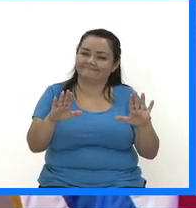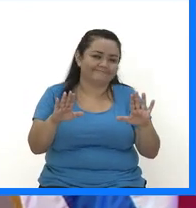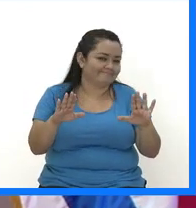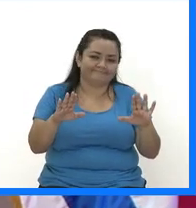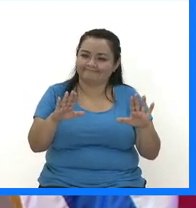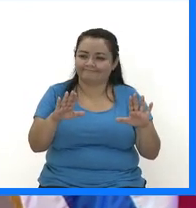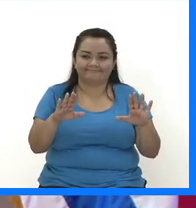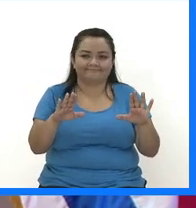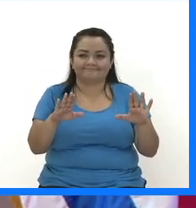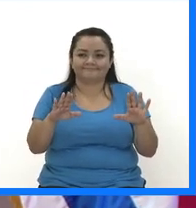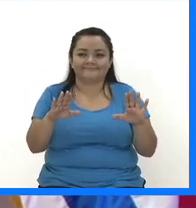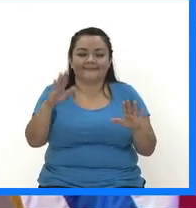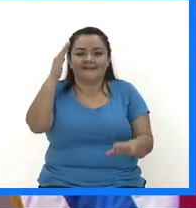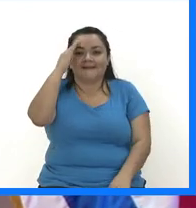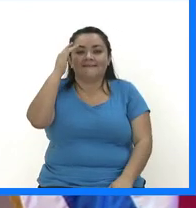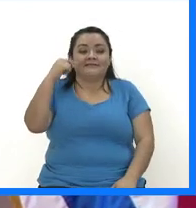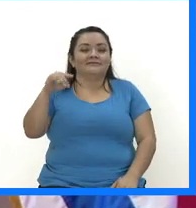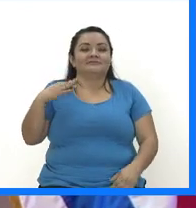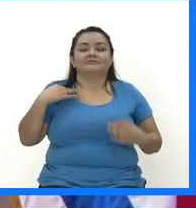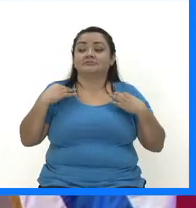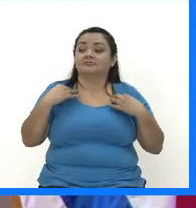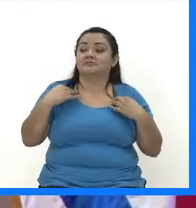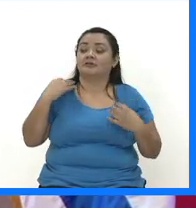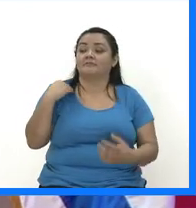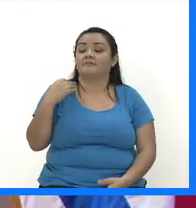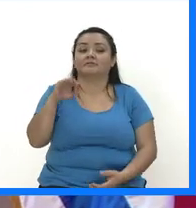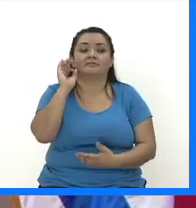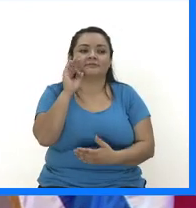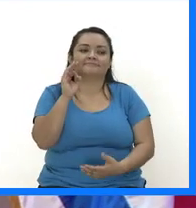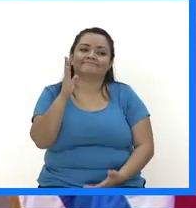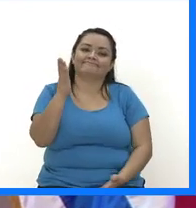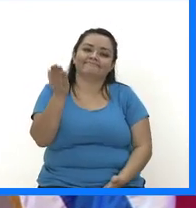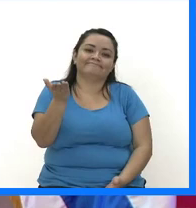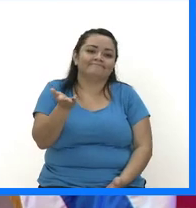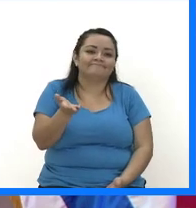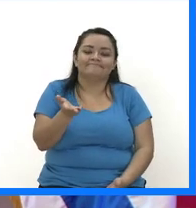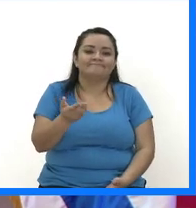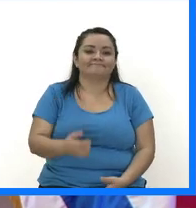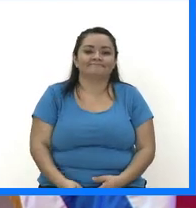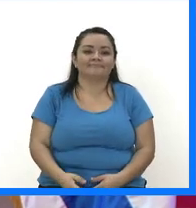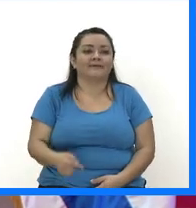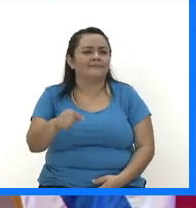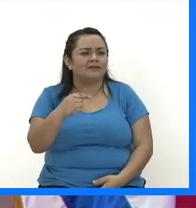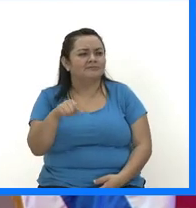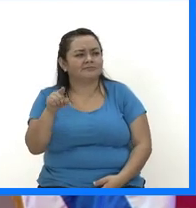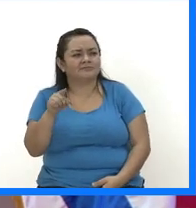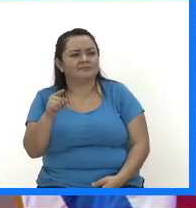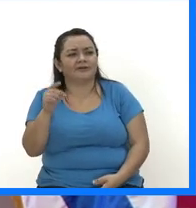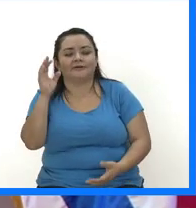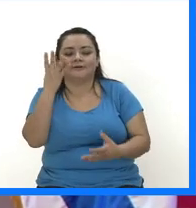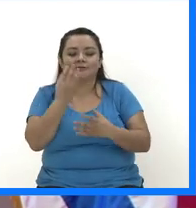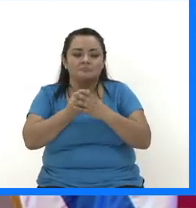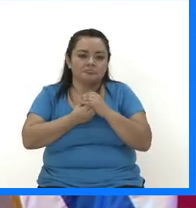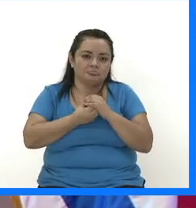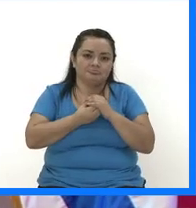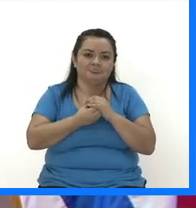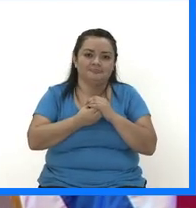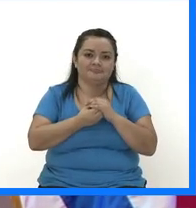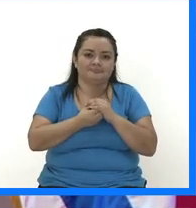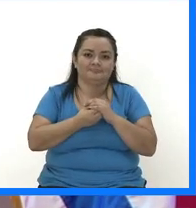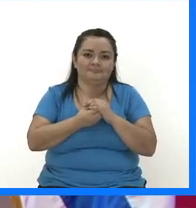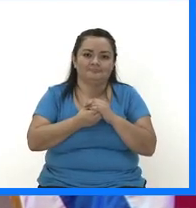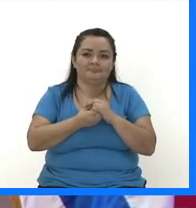ahí mira te invitan a fabricar y cuánto me van a dar si voy que hago mira y se mueve volado cuando santiago